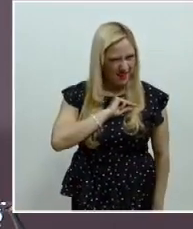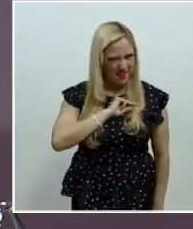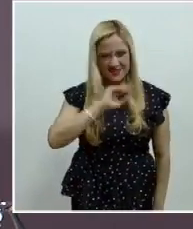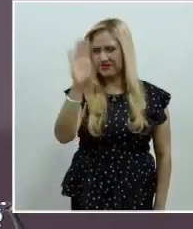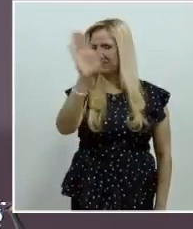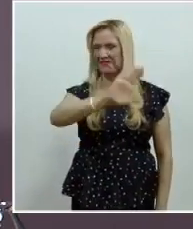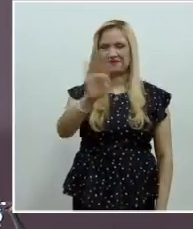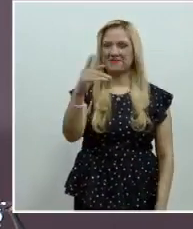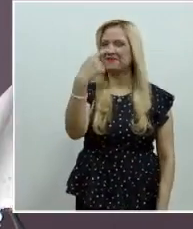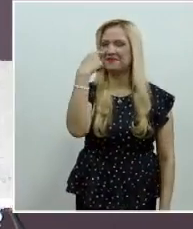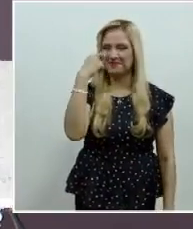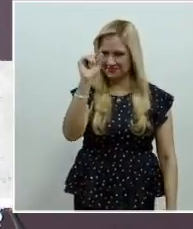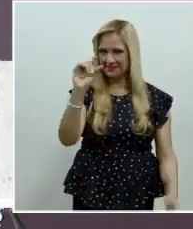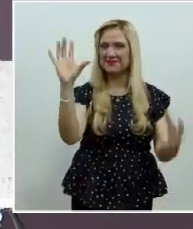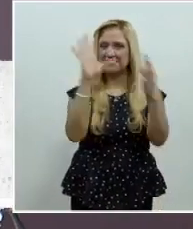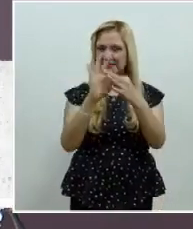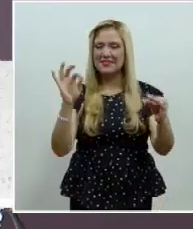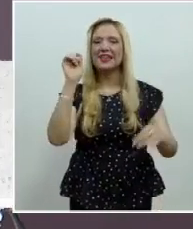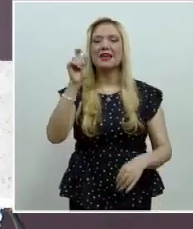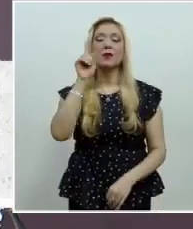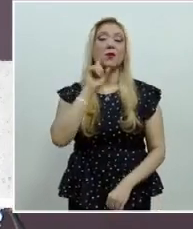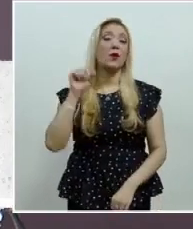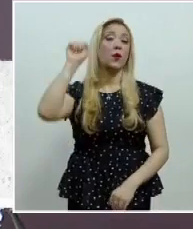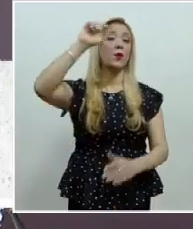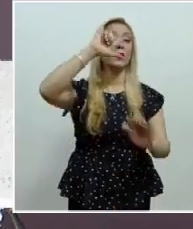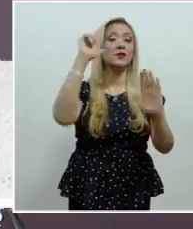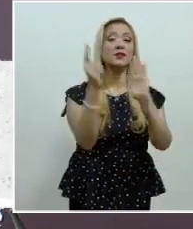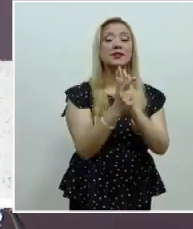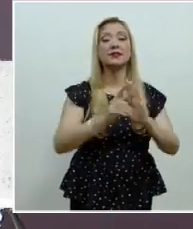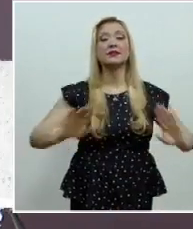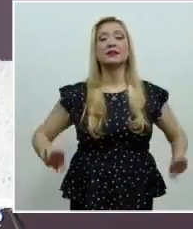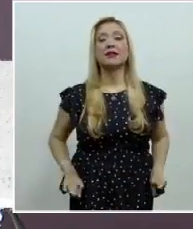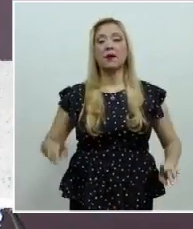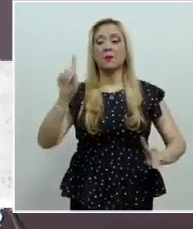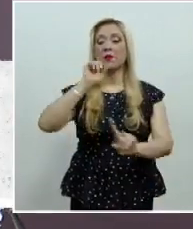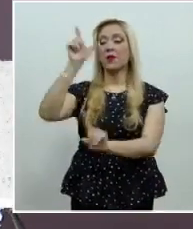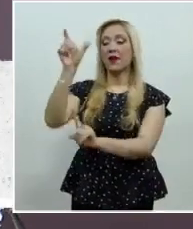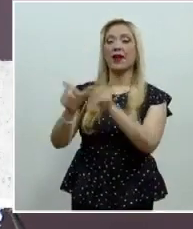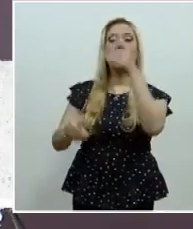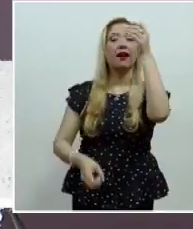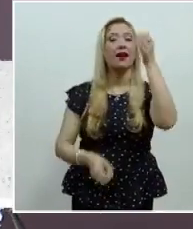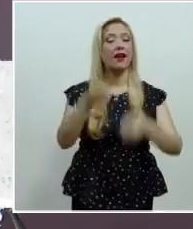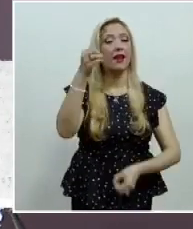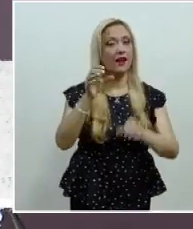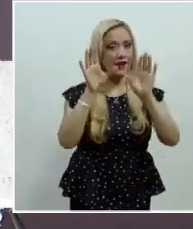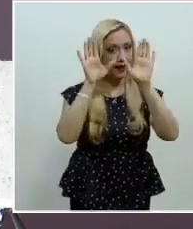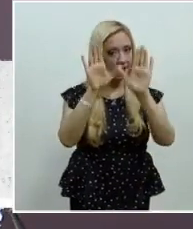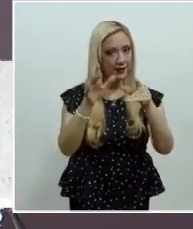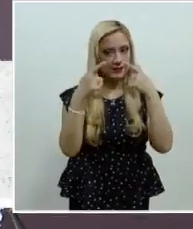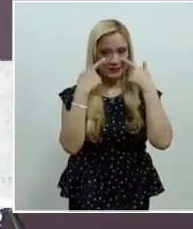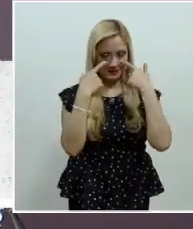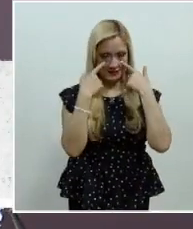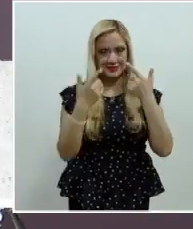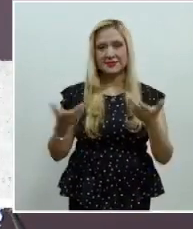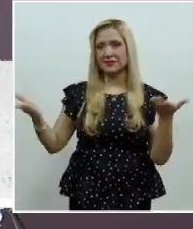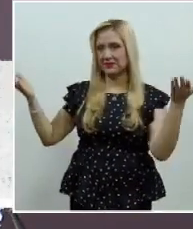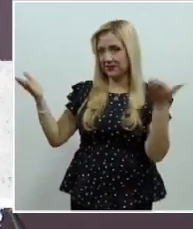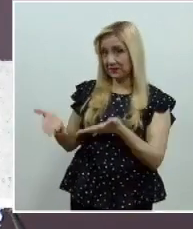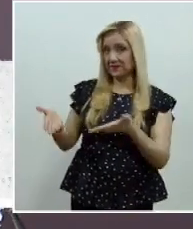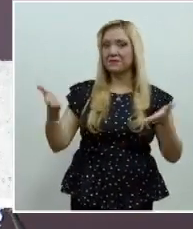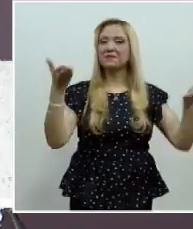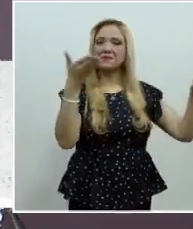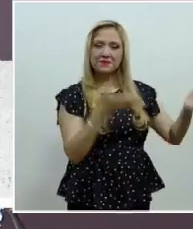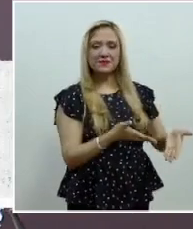hablar precisamente de esto, la justicia con perspectiva de género. Ahora les presento a nuestras invitadas.